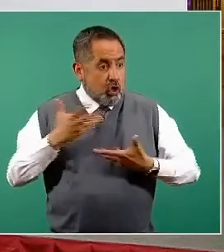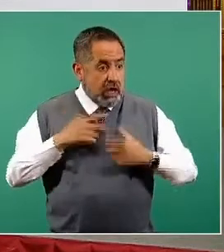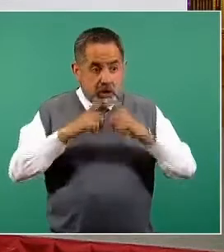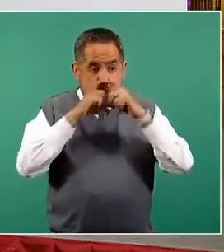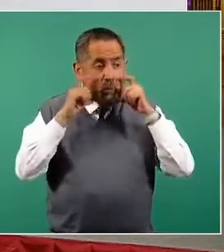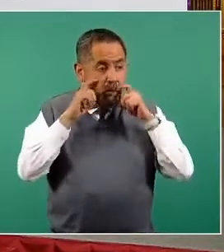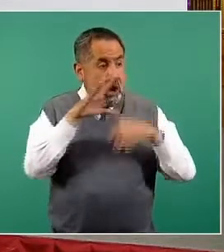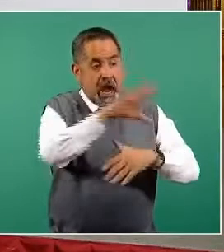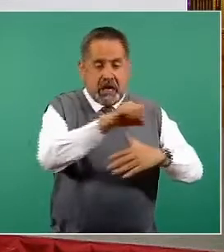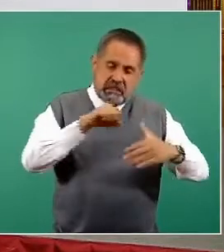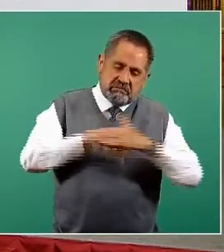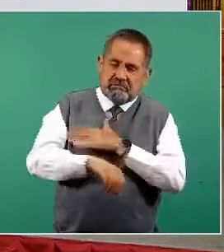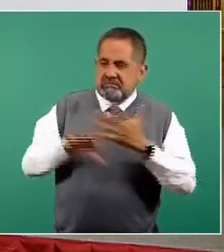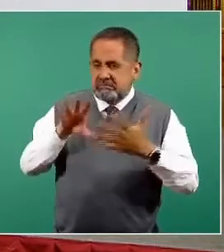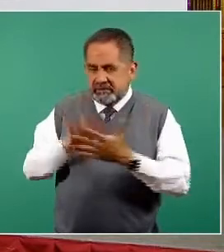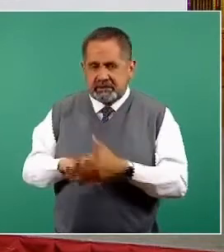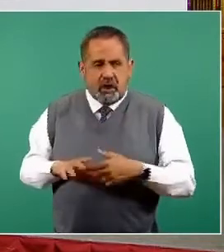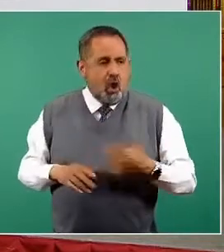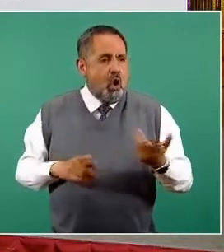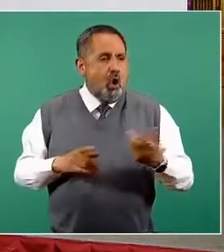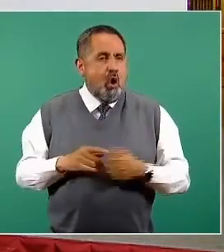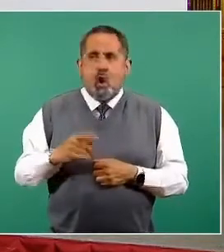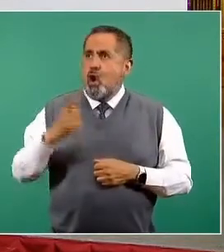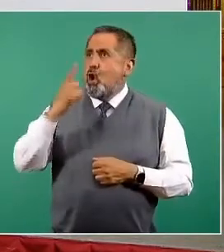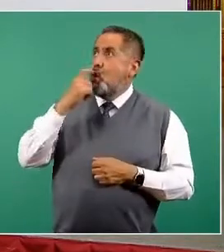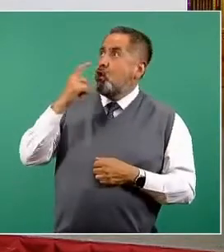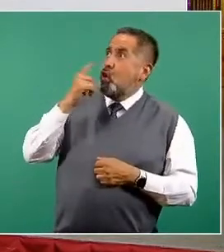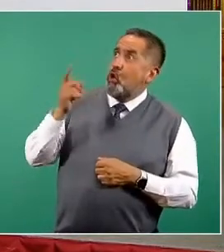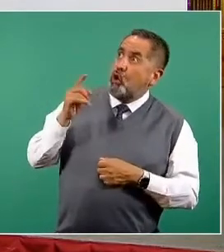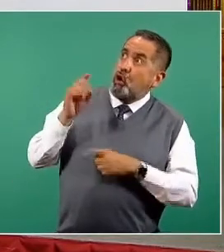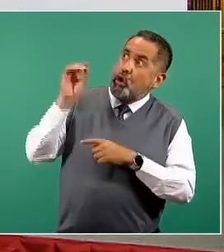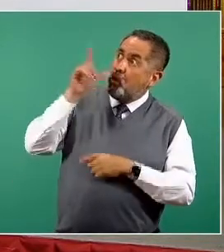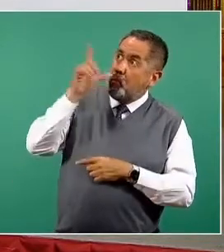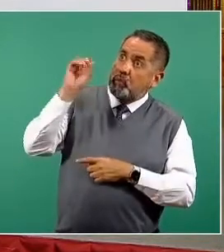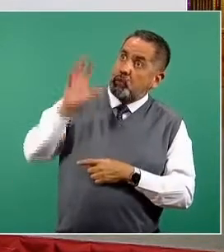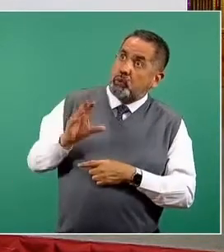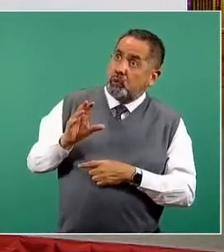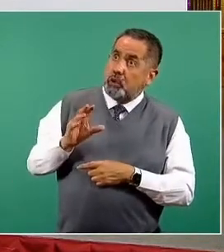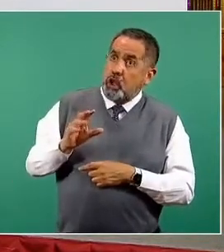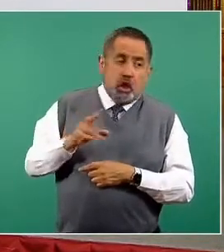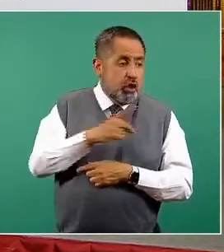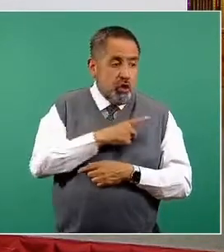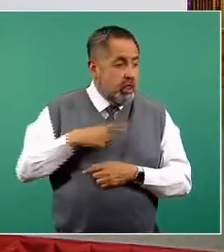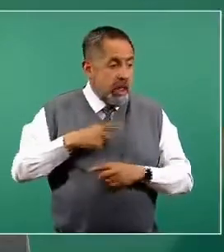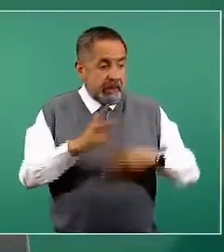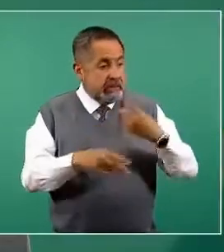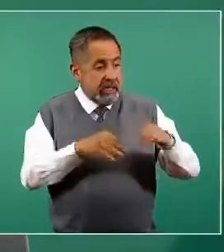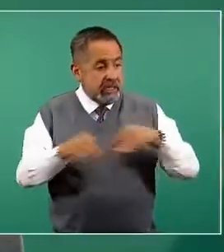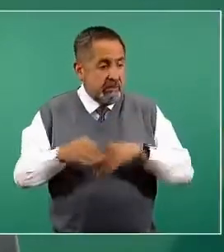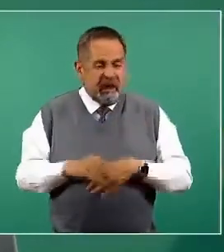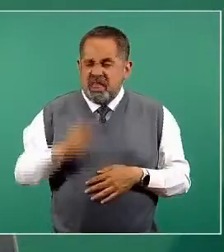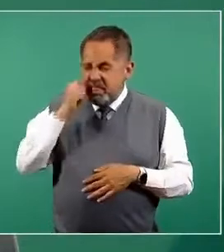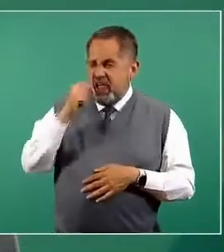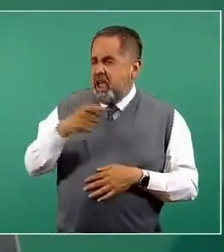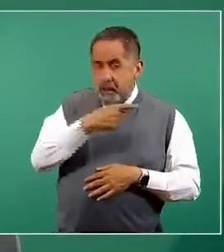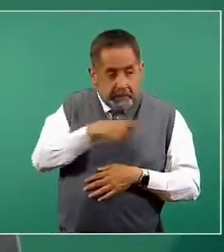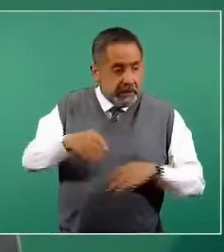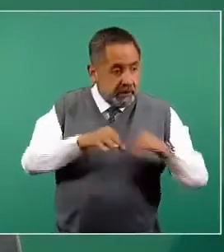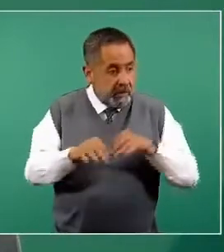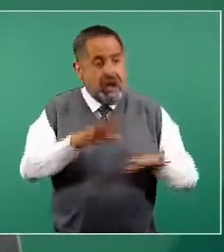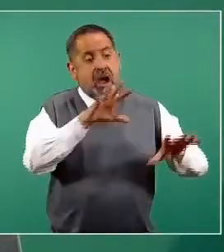o por haber salido cuando era semáforo rojo y no le correspondía ir a un trabajo que no debía estar operando.